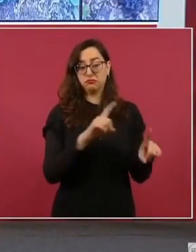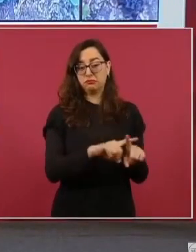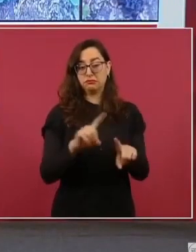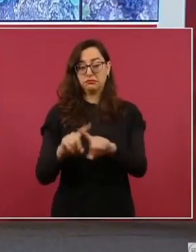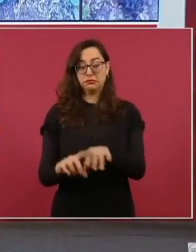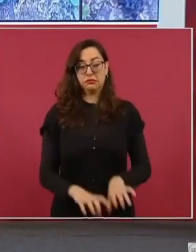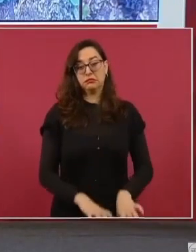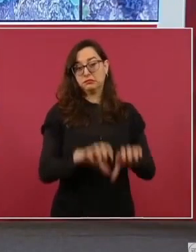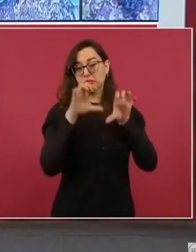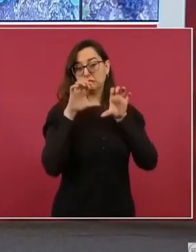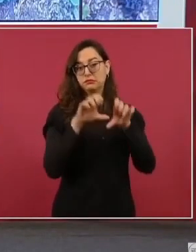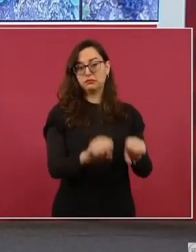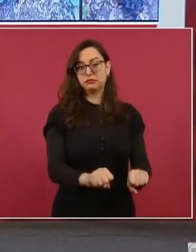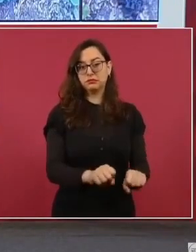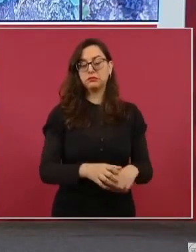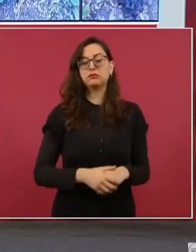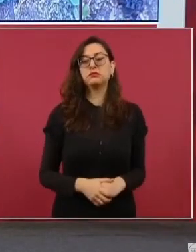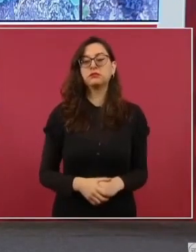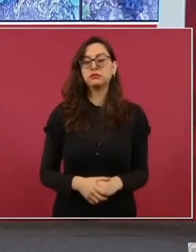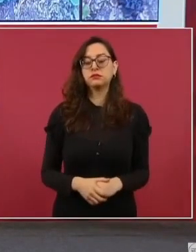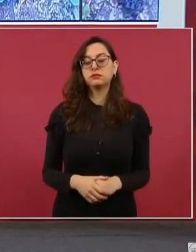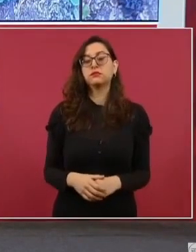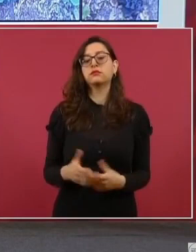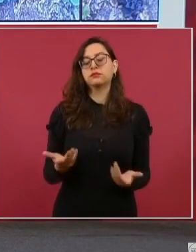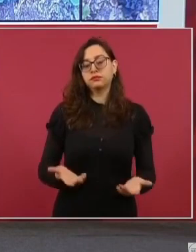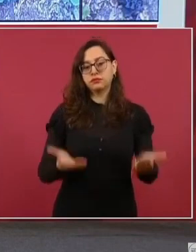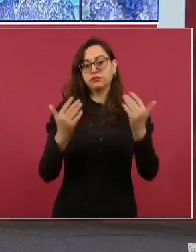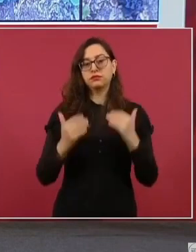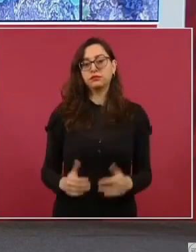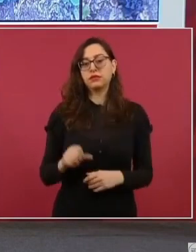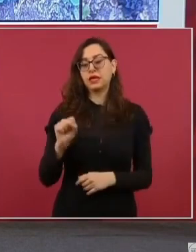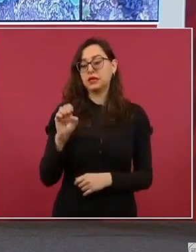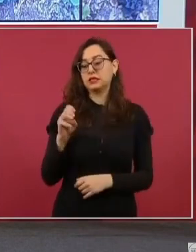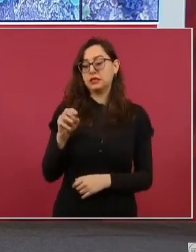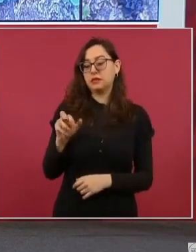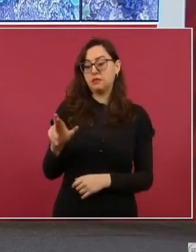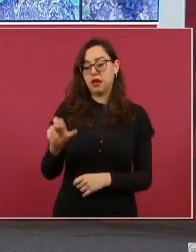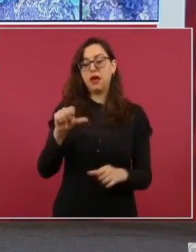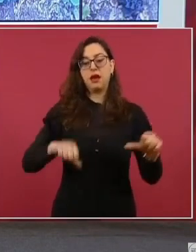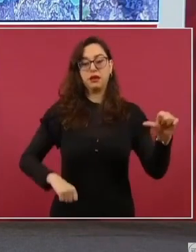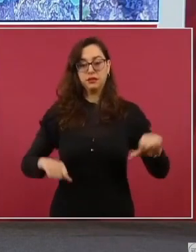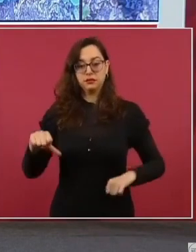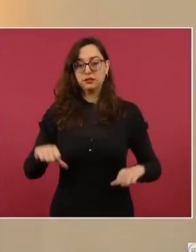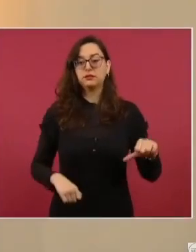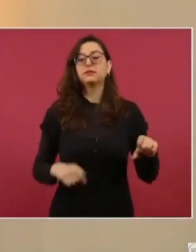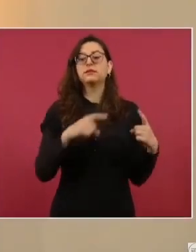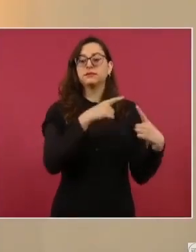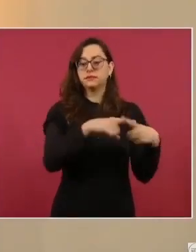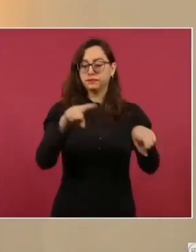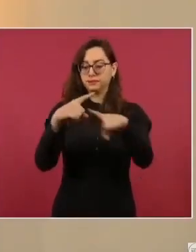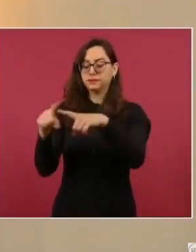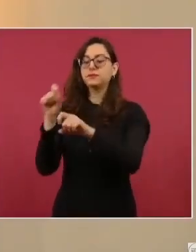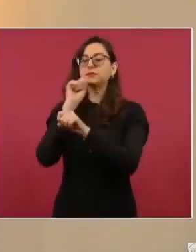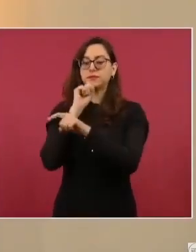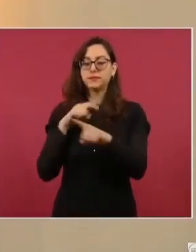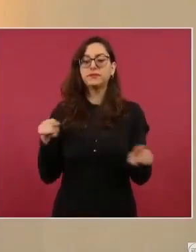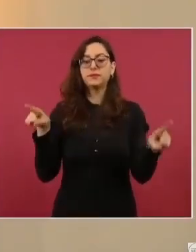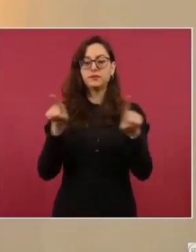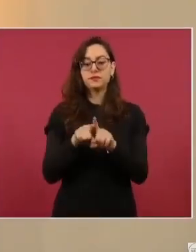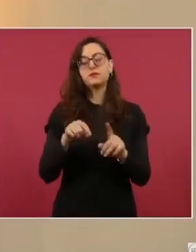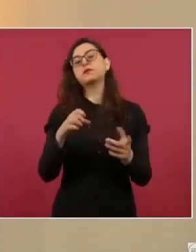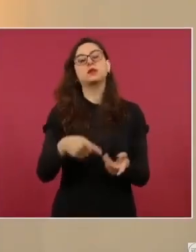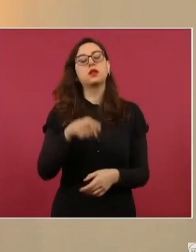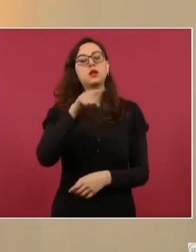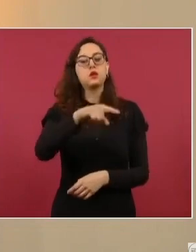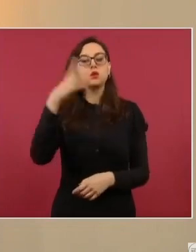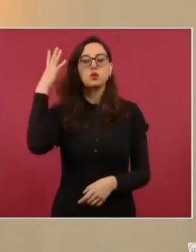Por parte de la Secretaría de la Marina, informar también de diferentes operaciones. Hay un despliegue permanente en Colima y